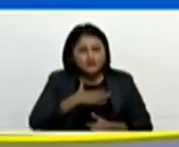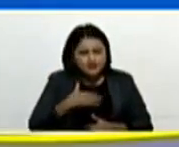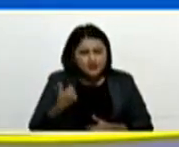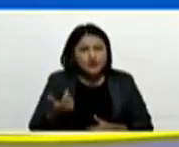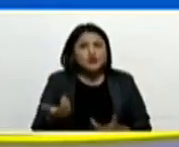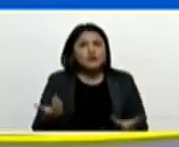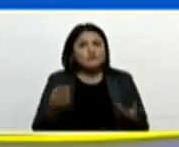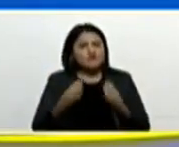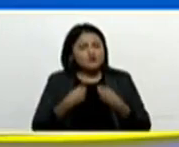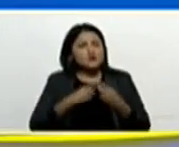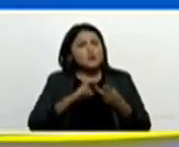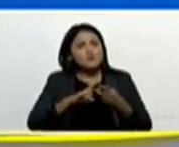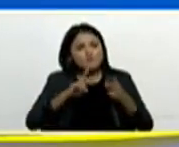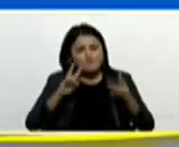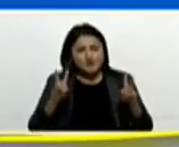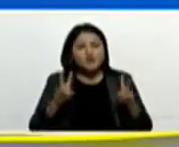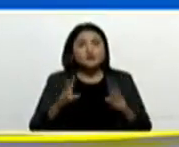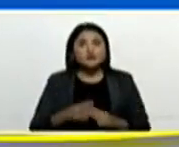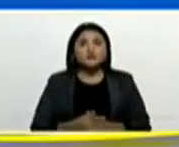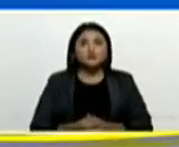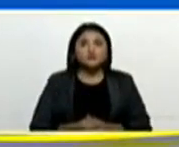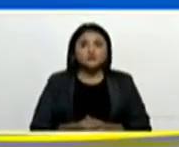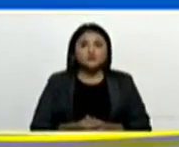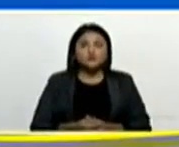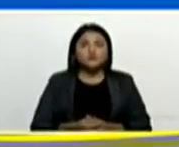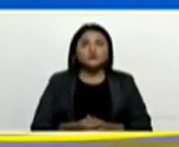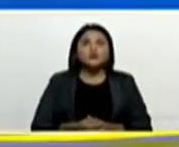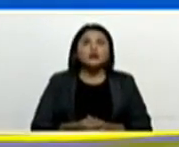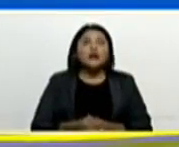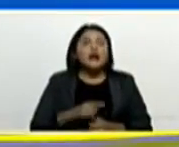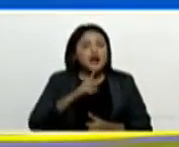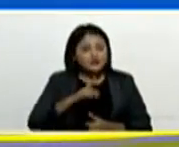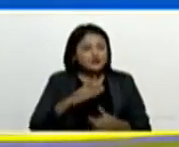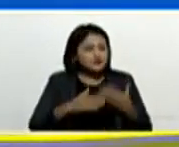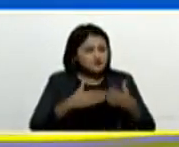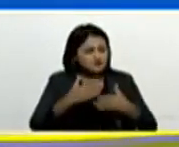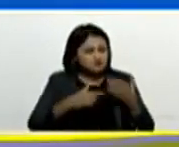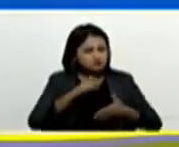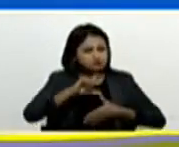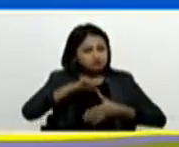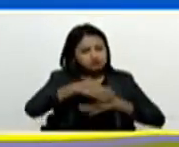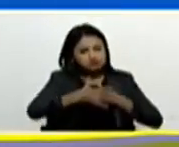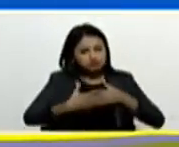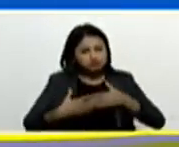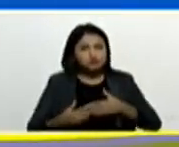y en paz. Y eso es lo que se va formando en esta construcción de la patria grande.